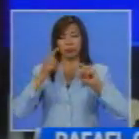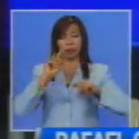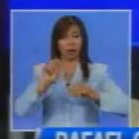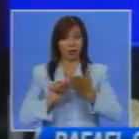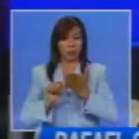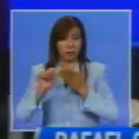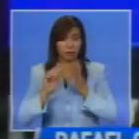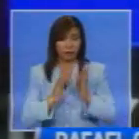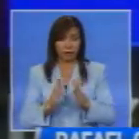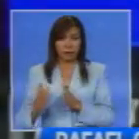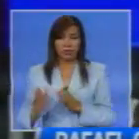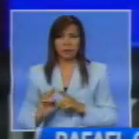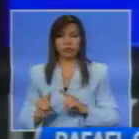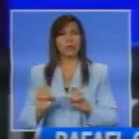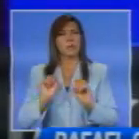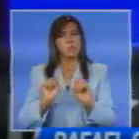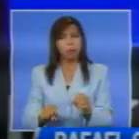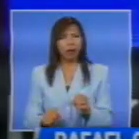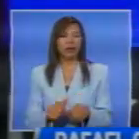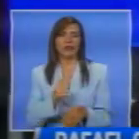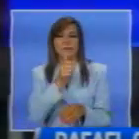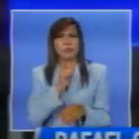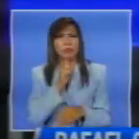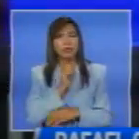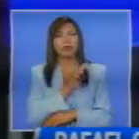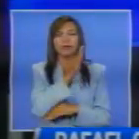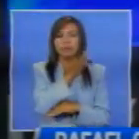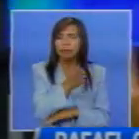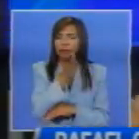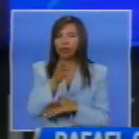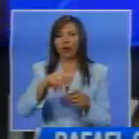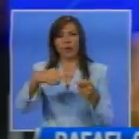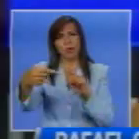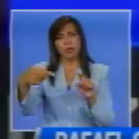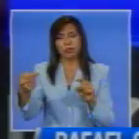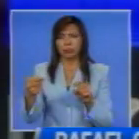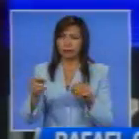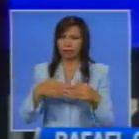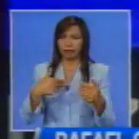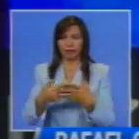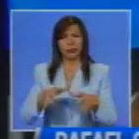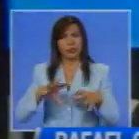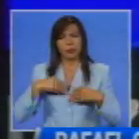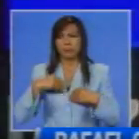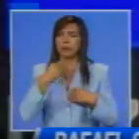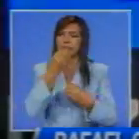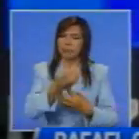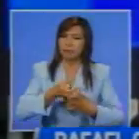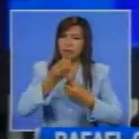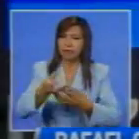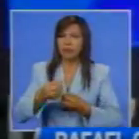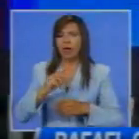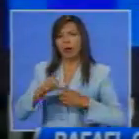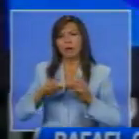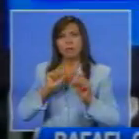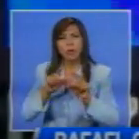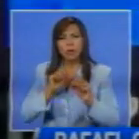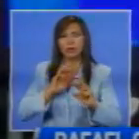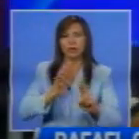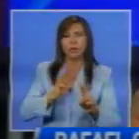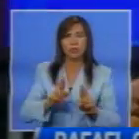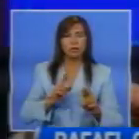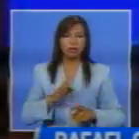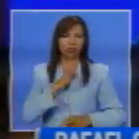ministros acudan a medio de comunicación claramente de oposición para que puedan expresar las posiciones del gobierno, decir la